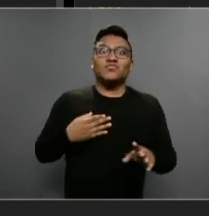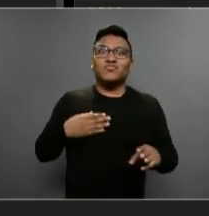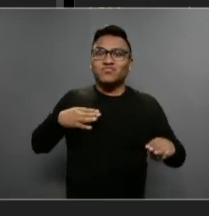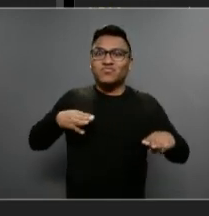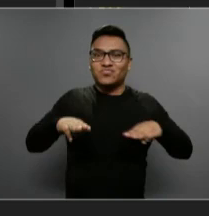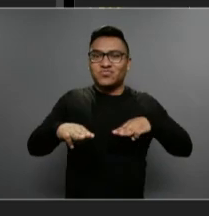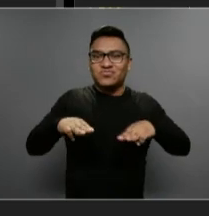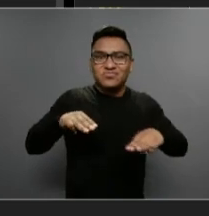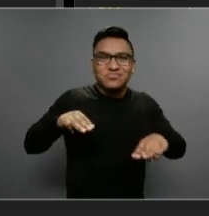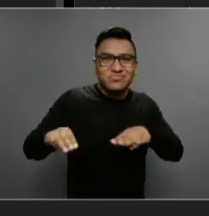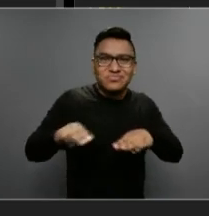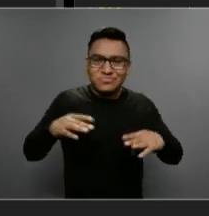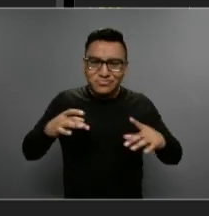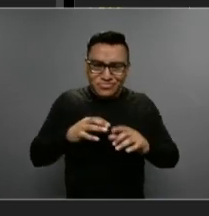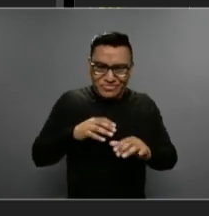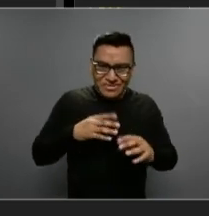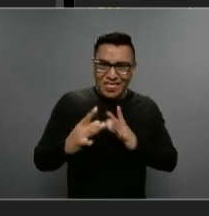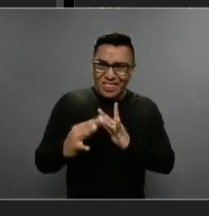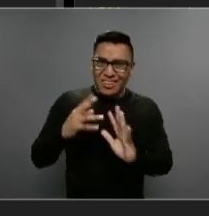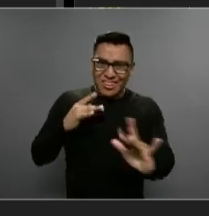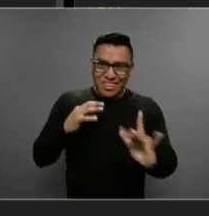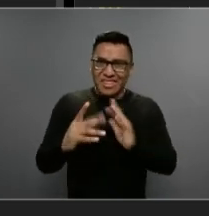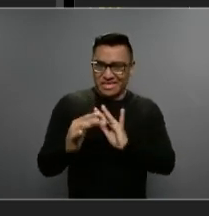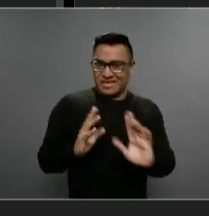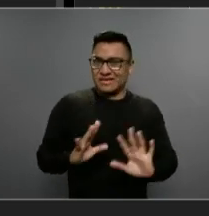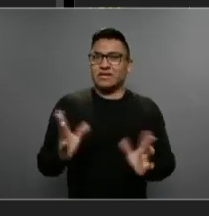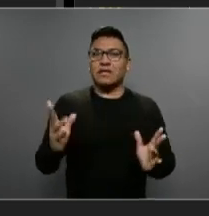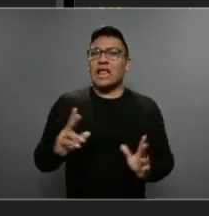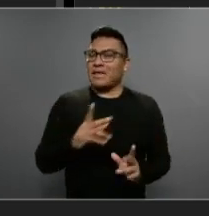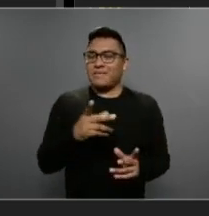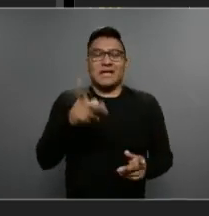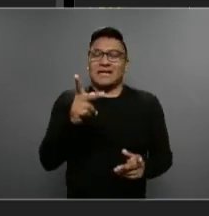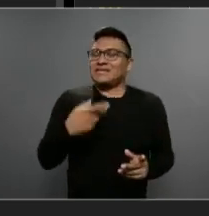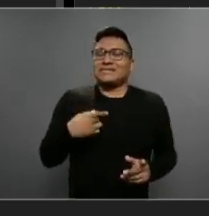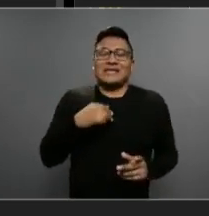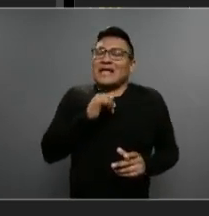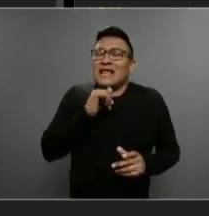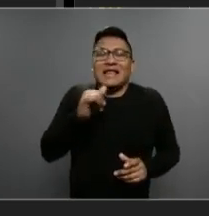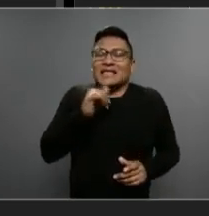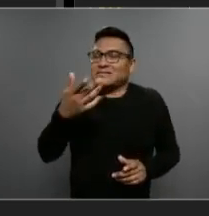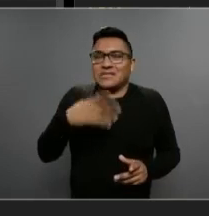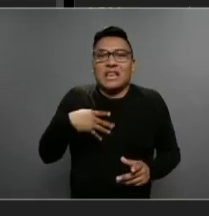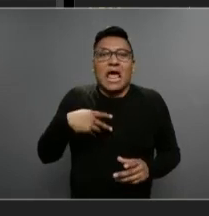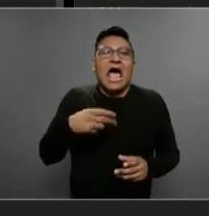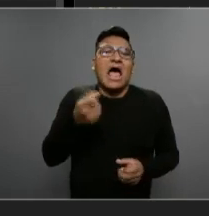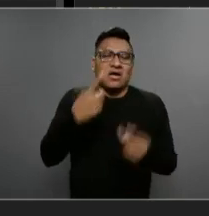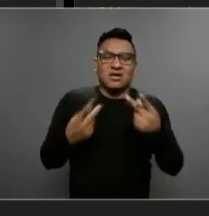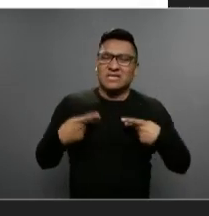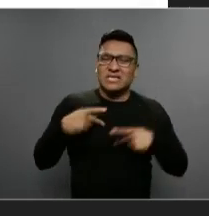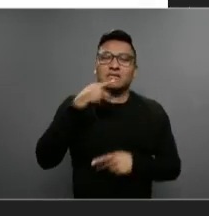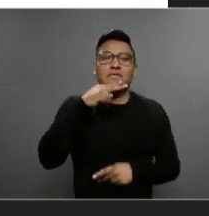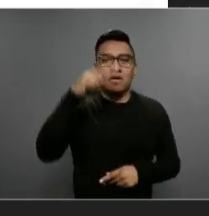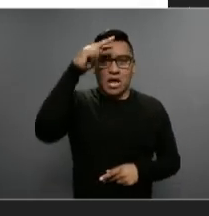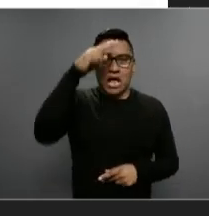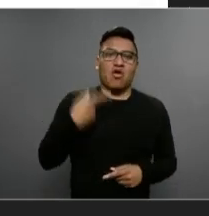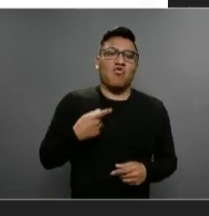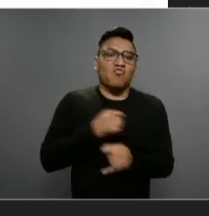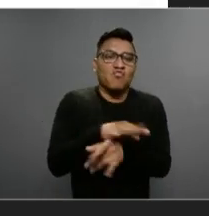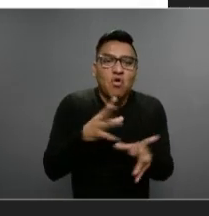otro lado, incluso, nomás por la ignorancia de la gente, luego pues no se documenta.